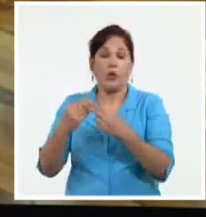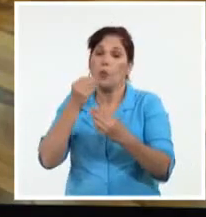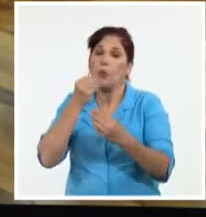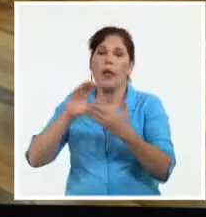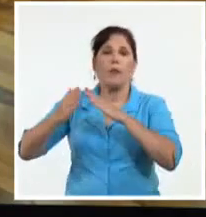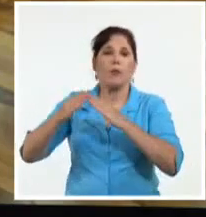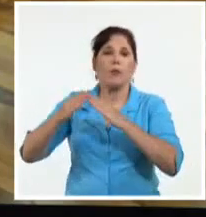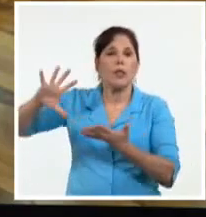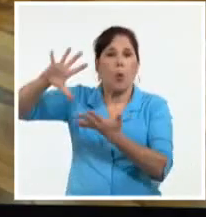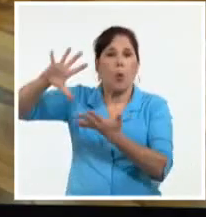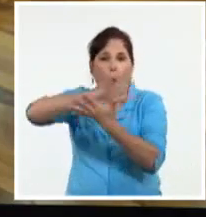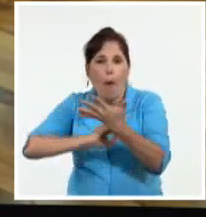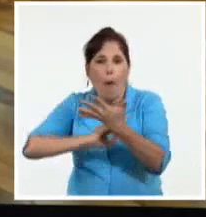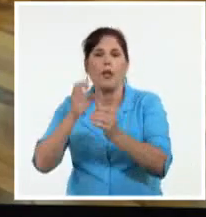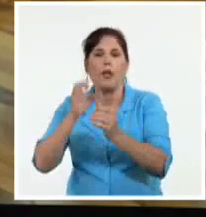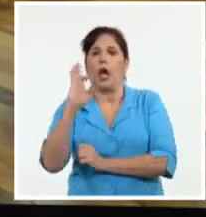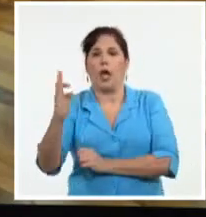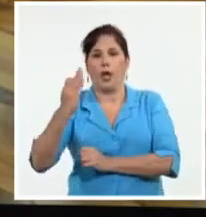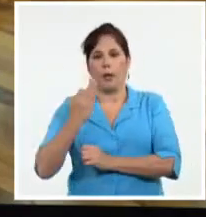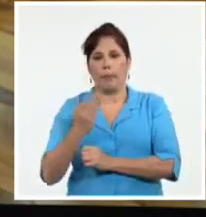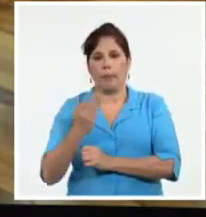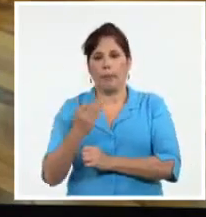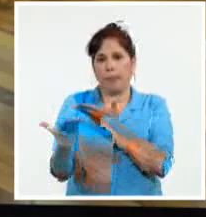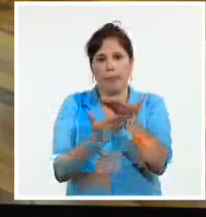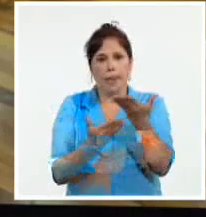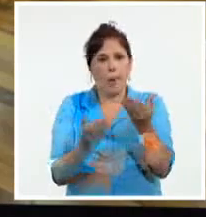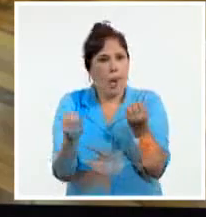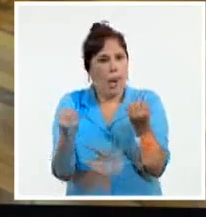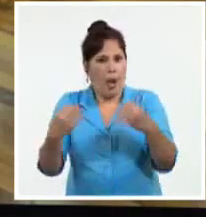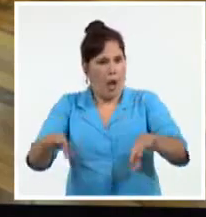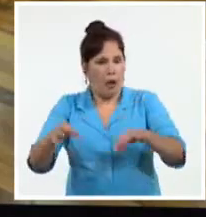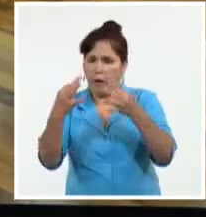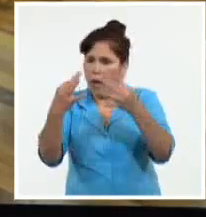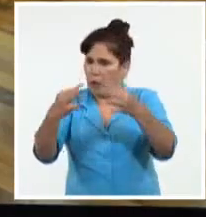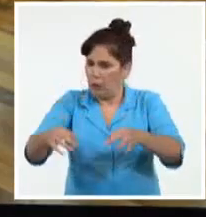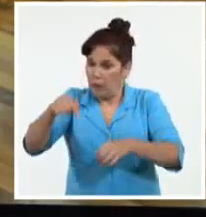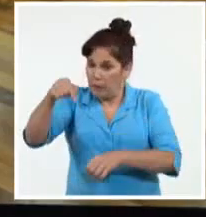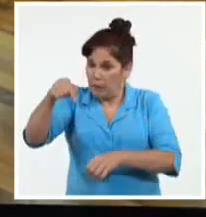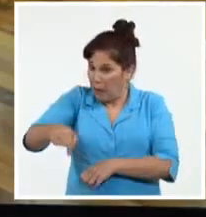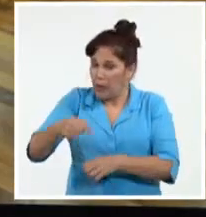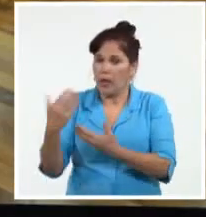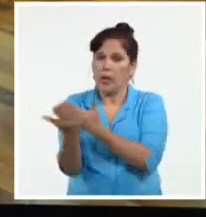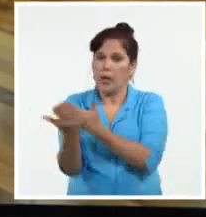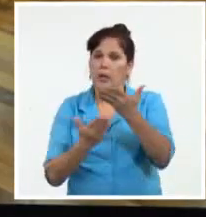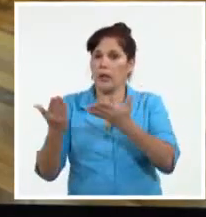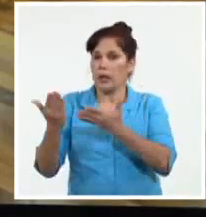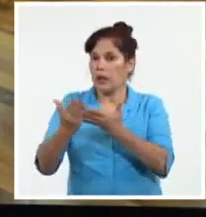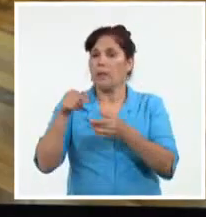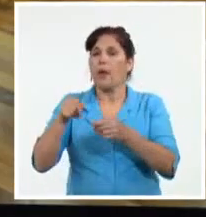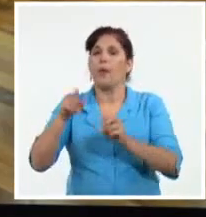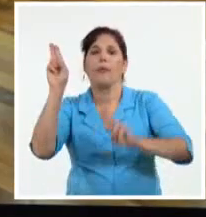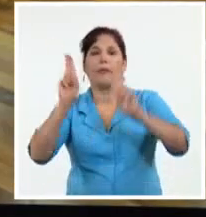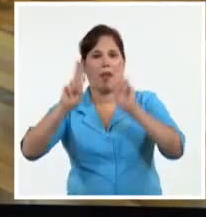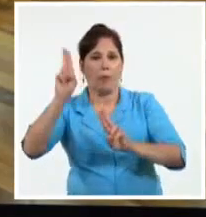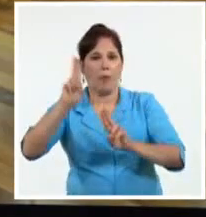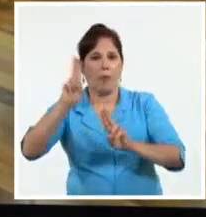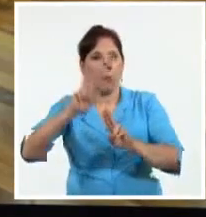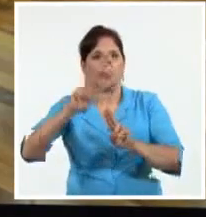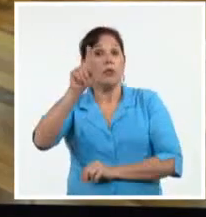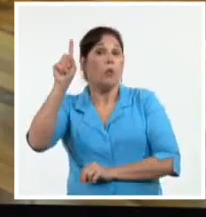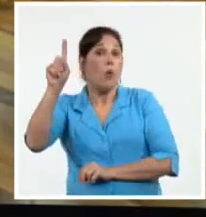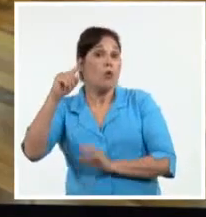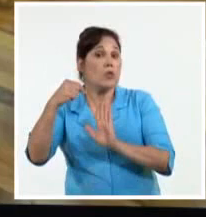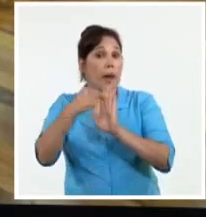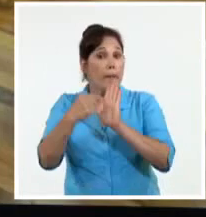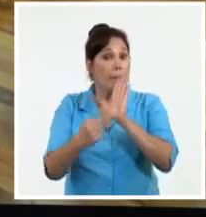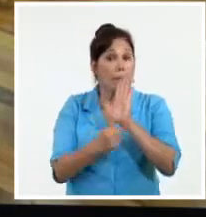discutir de todo con respeto y diálogo civilizado. Y en esta ocasión, ese intercambio arrojó consenso en 111